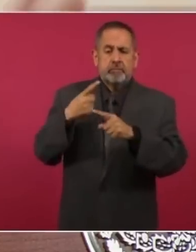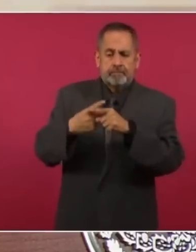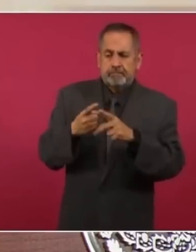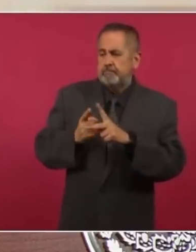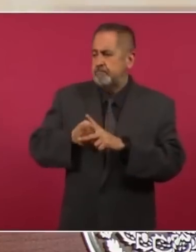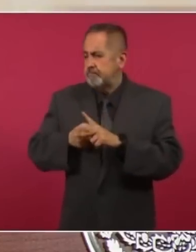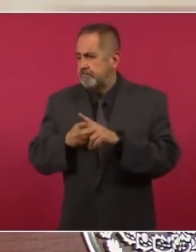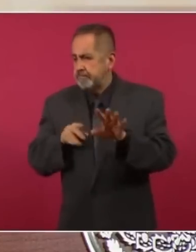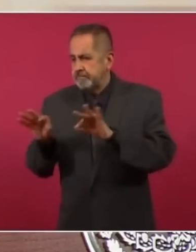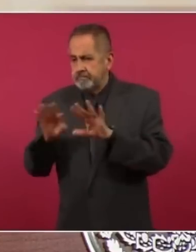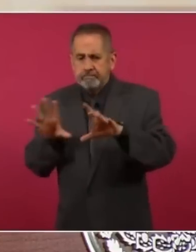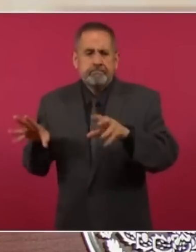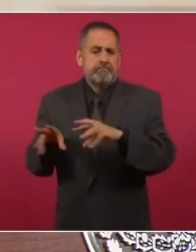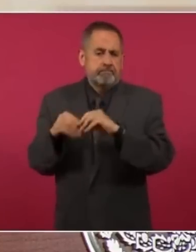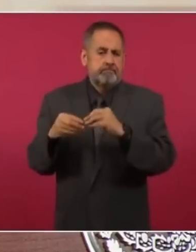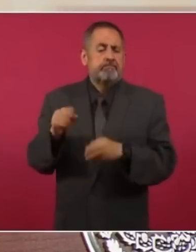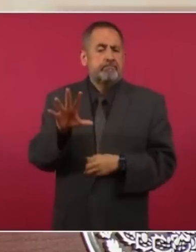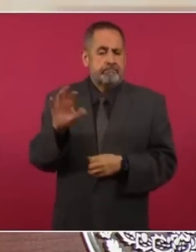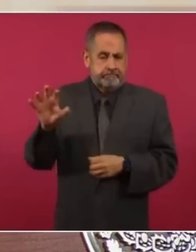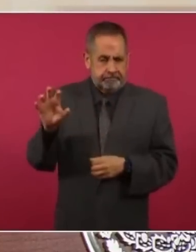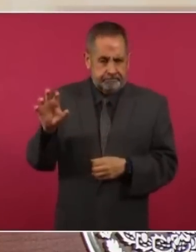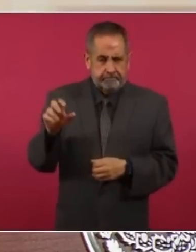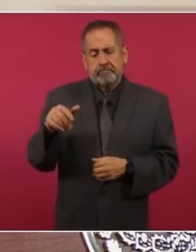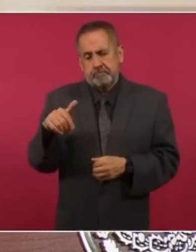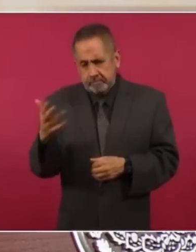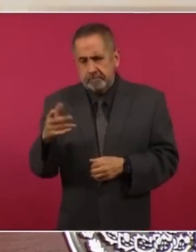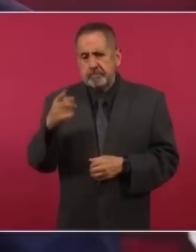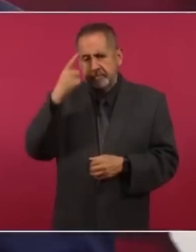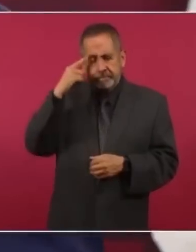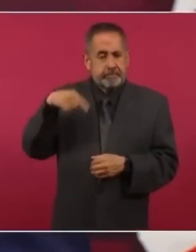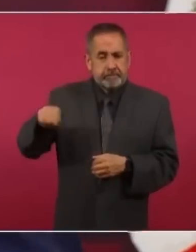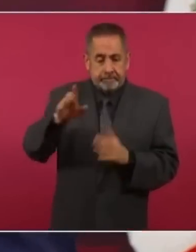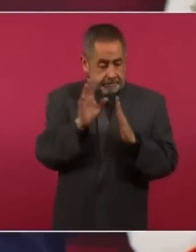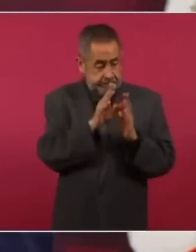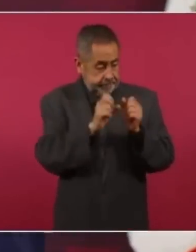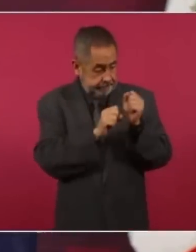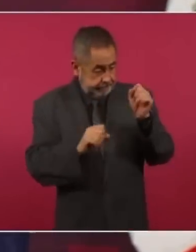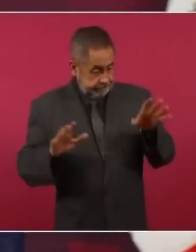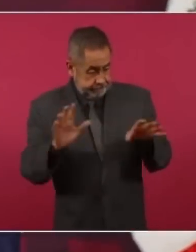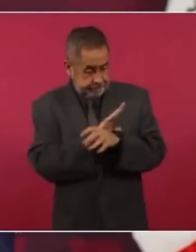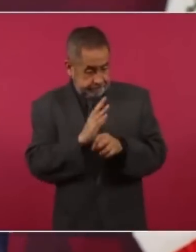500. Para poder reformar la Constitución se necesitan